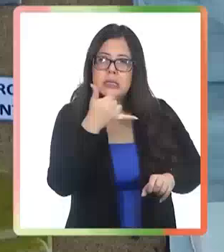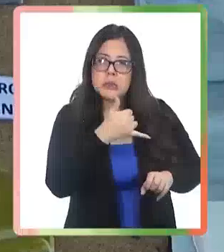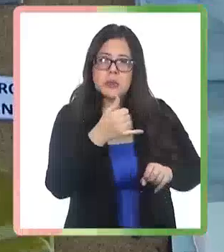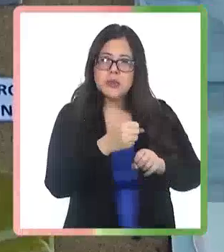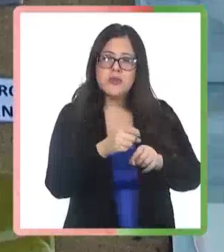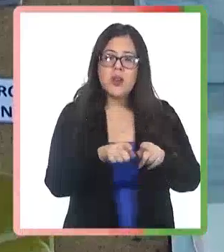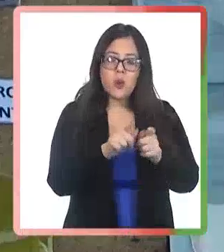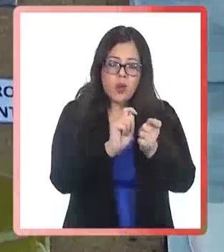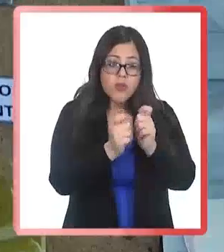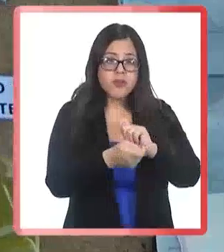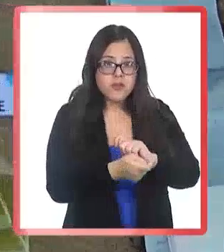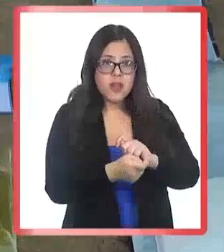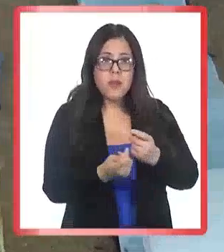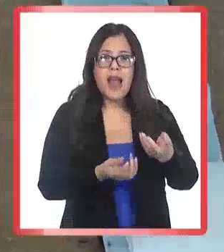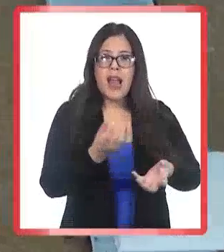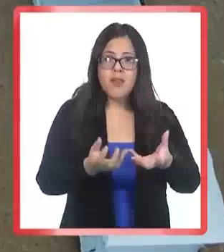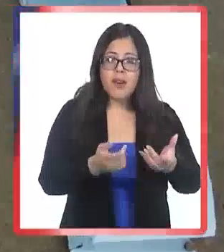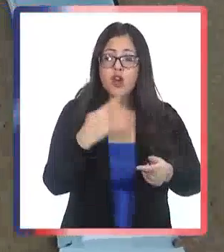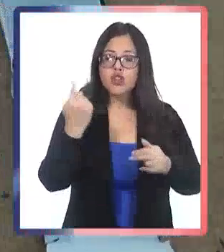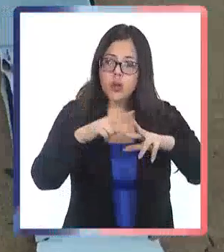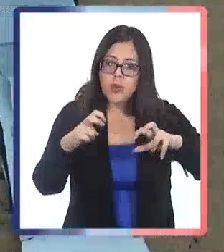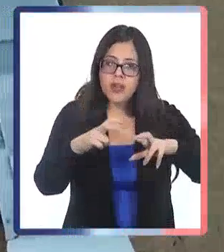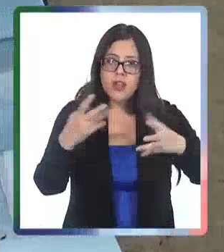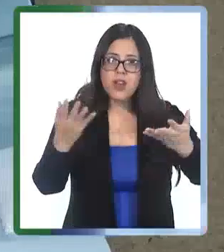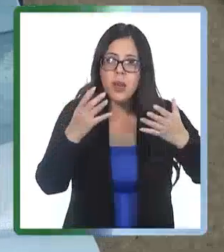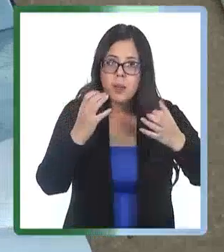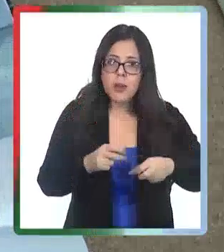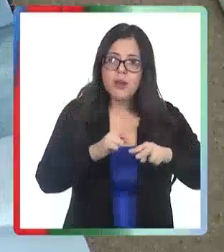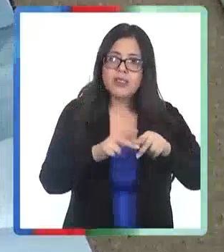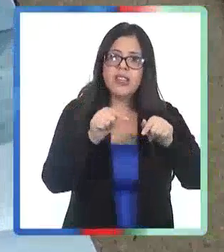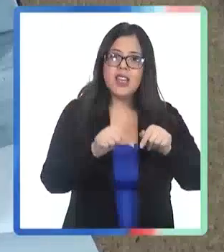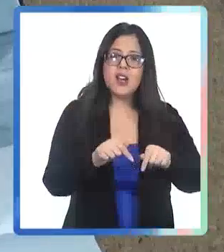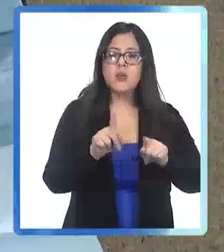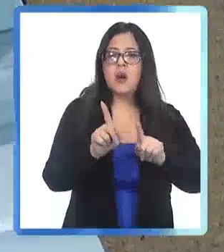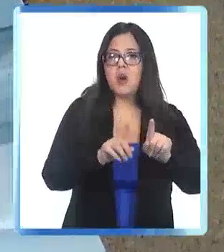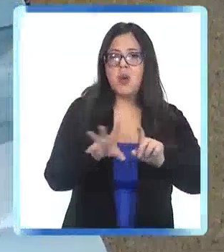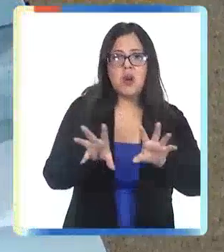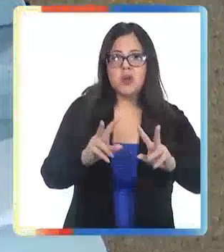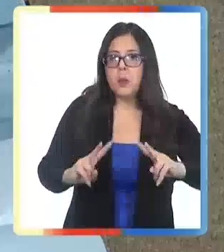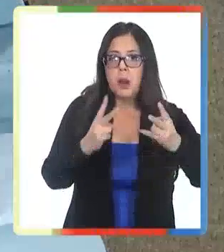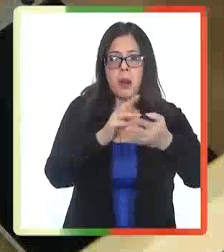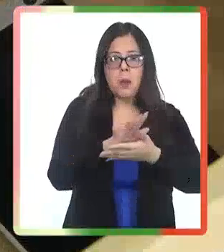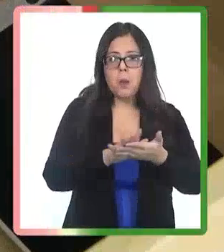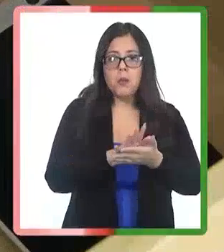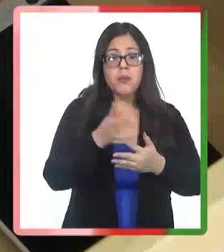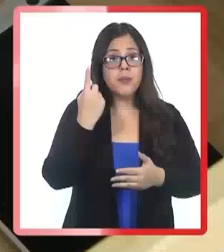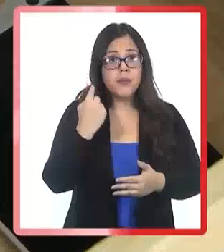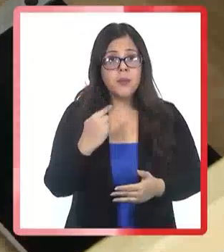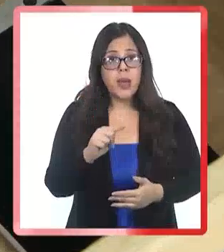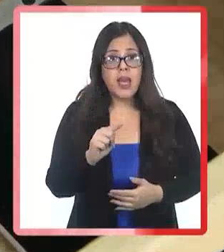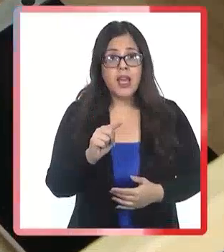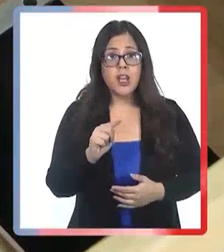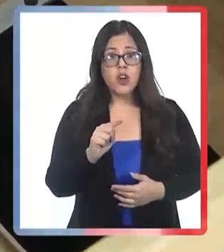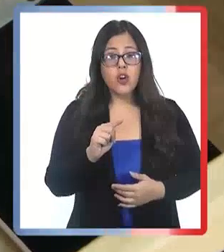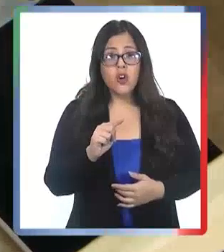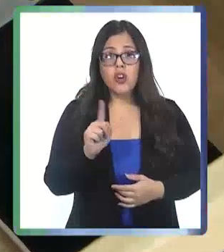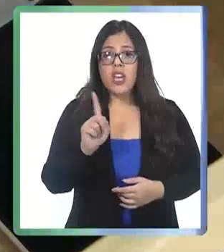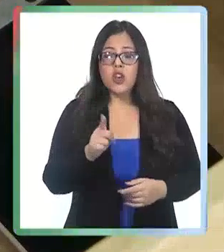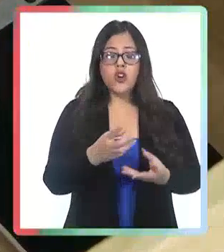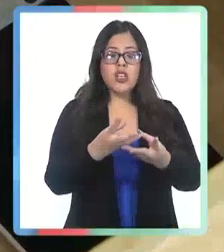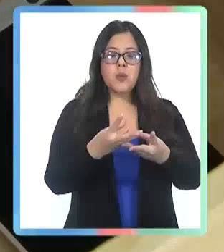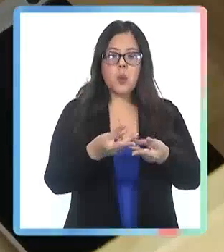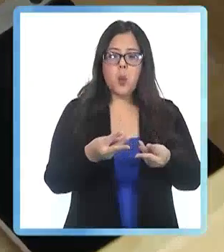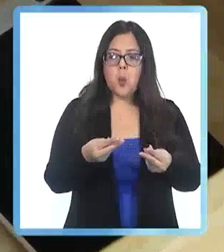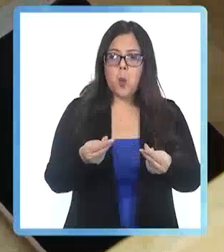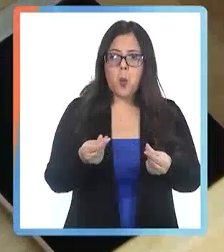tiene un retardante para el fuego. Estamos en investigación para poder hacer algo con ello, algún material de construcción, por ejemplo, pero que no sea